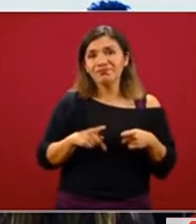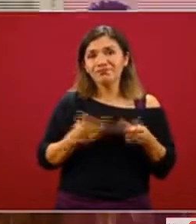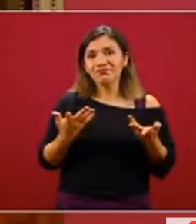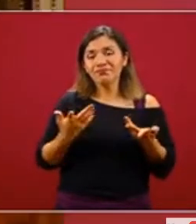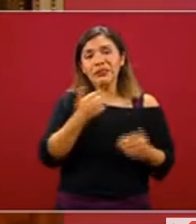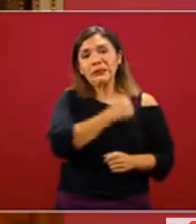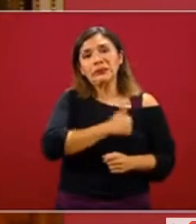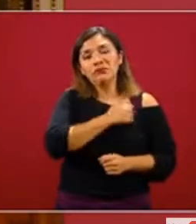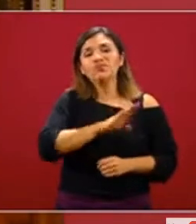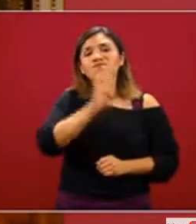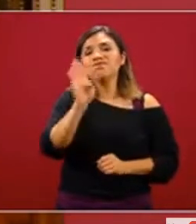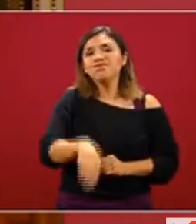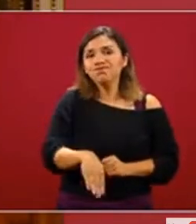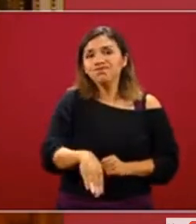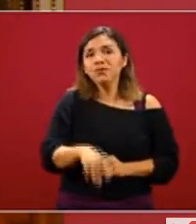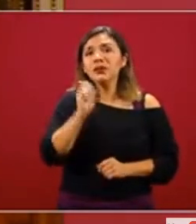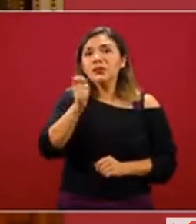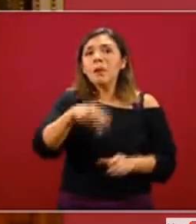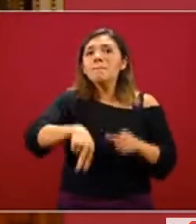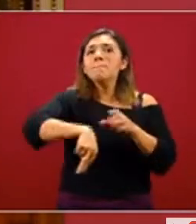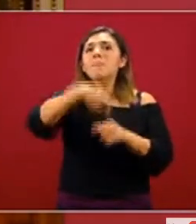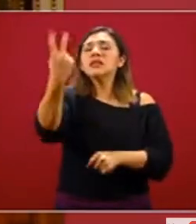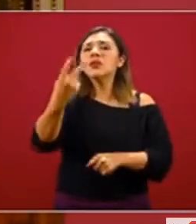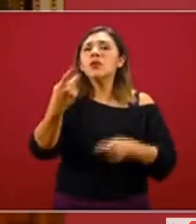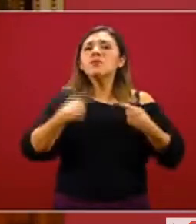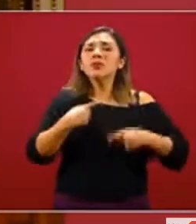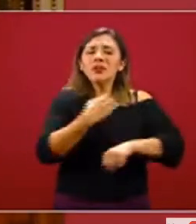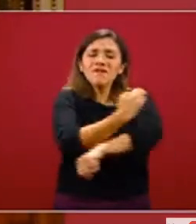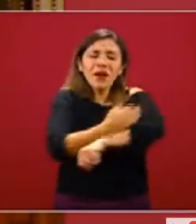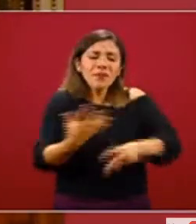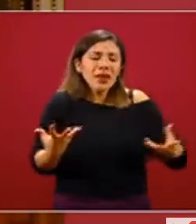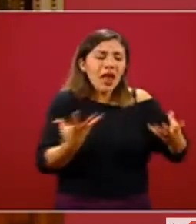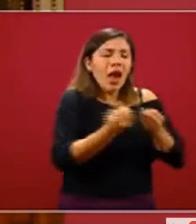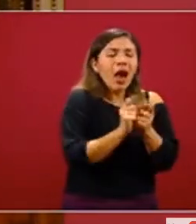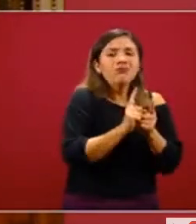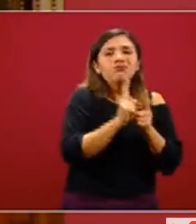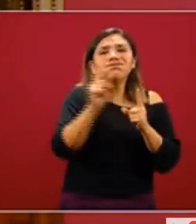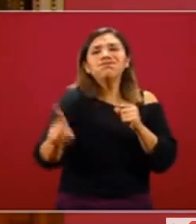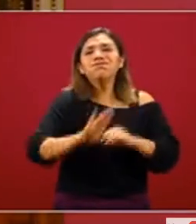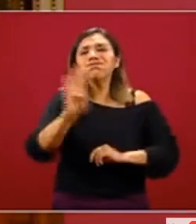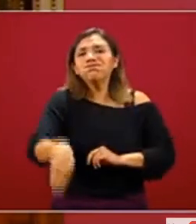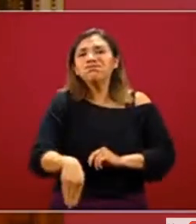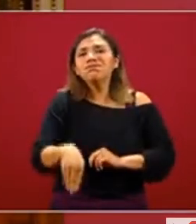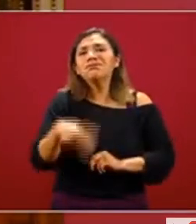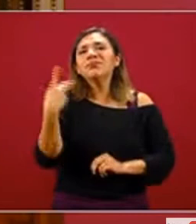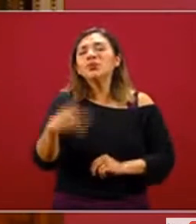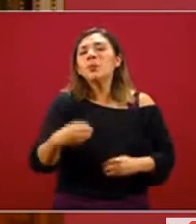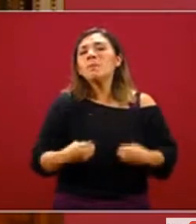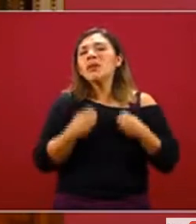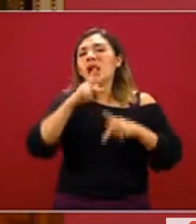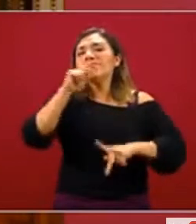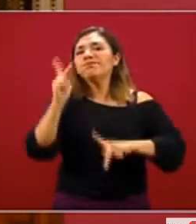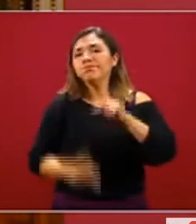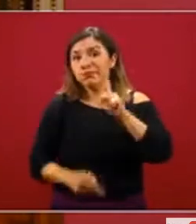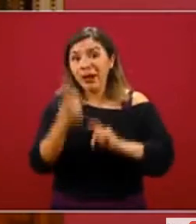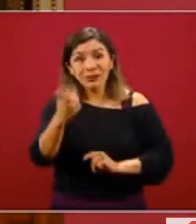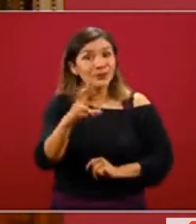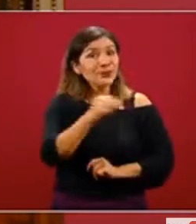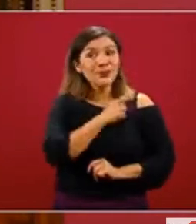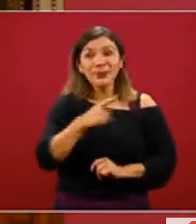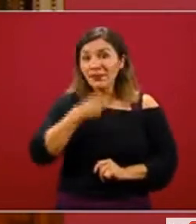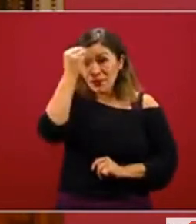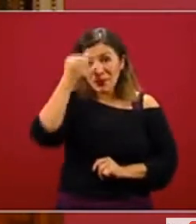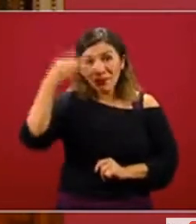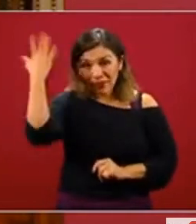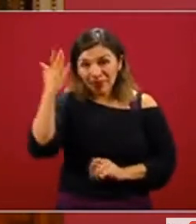que perdió la vida, es un vacío que queda en una familia, es un proyecto que quedó truncado. Nunca olvidemos eso, por